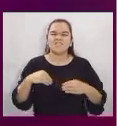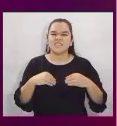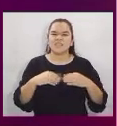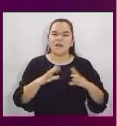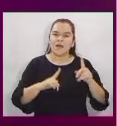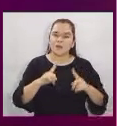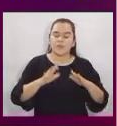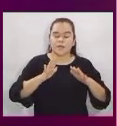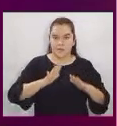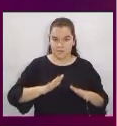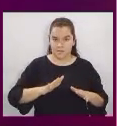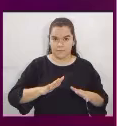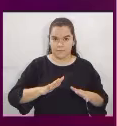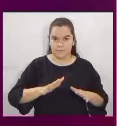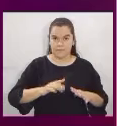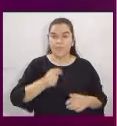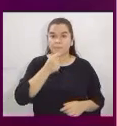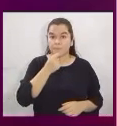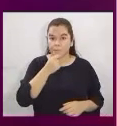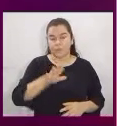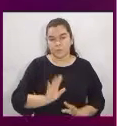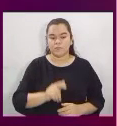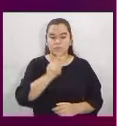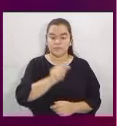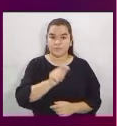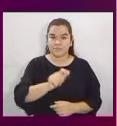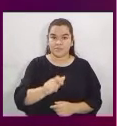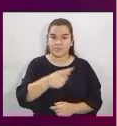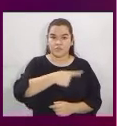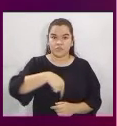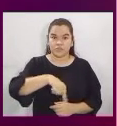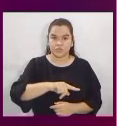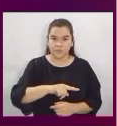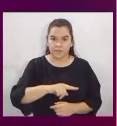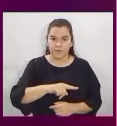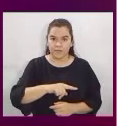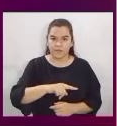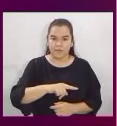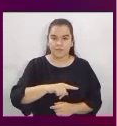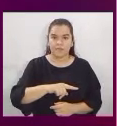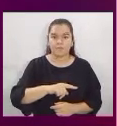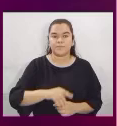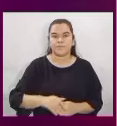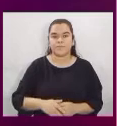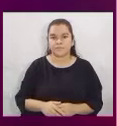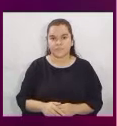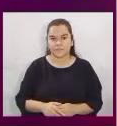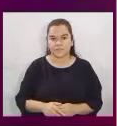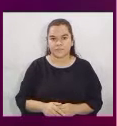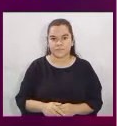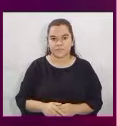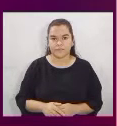como paliativos de algunos síntomas. Ejemplo, estos pacientes pueden desarrollar una